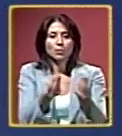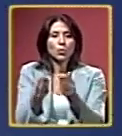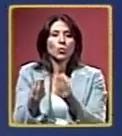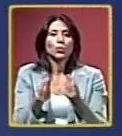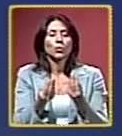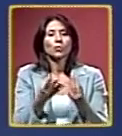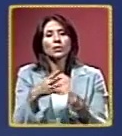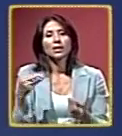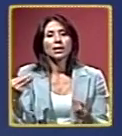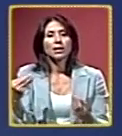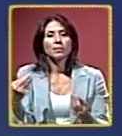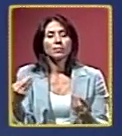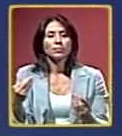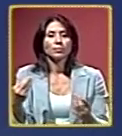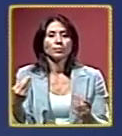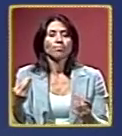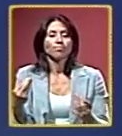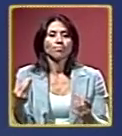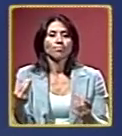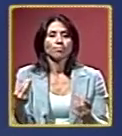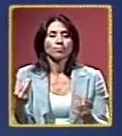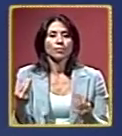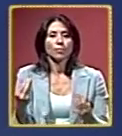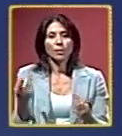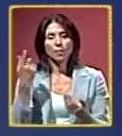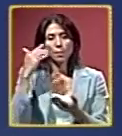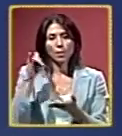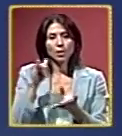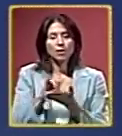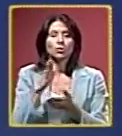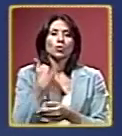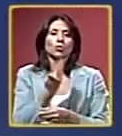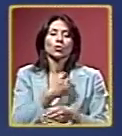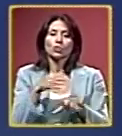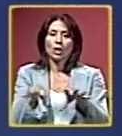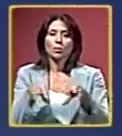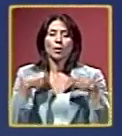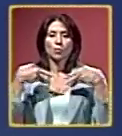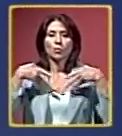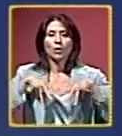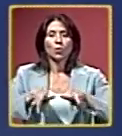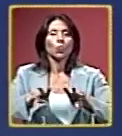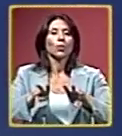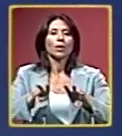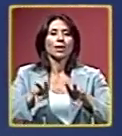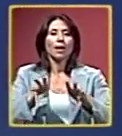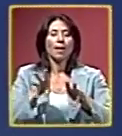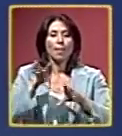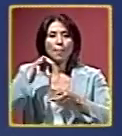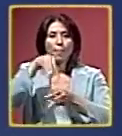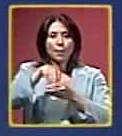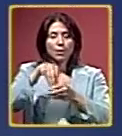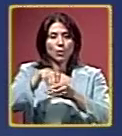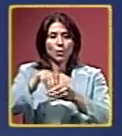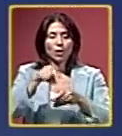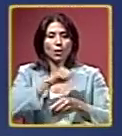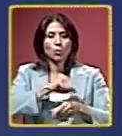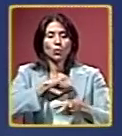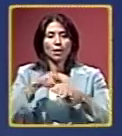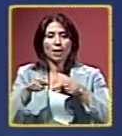y coincidiendo en eso, por eso adoptamos esta metodología dentro de la autoridad.